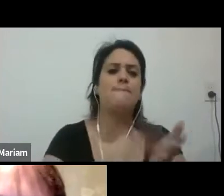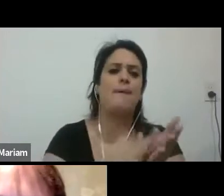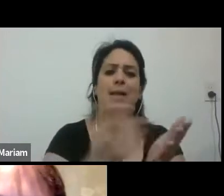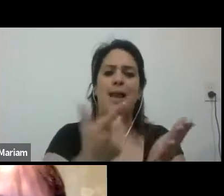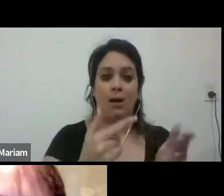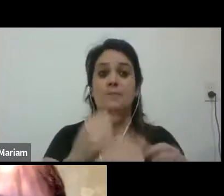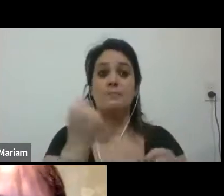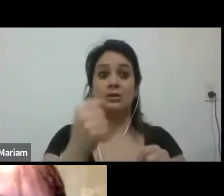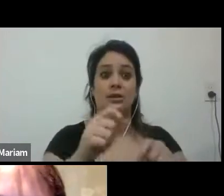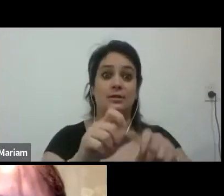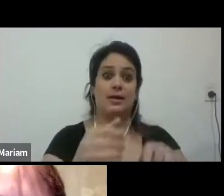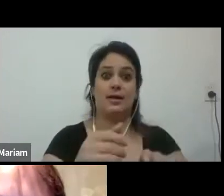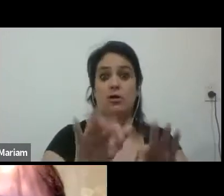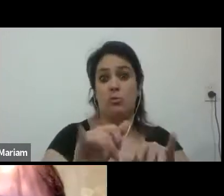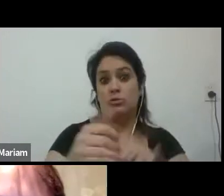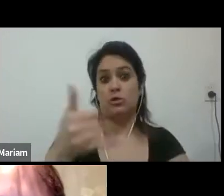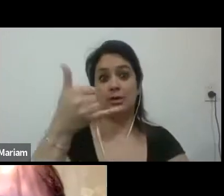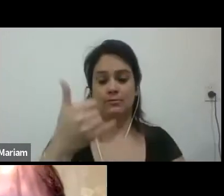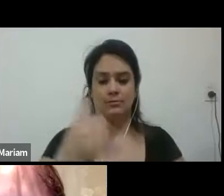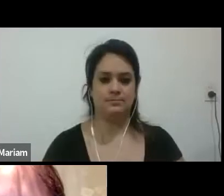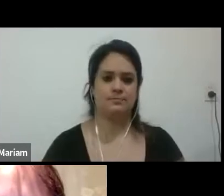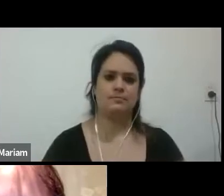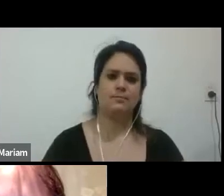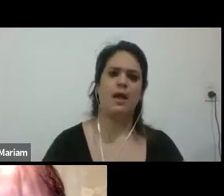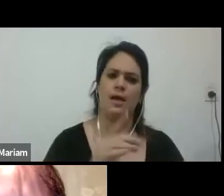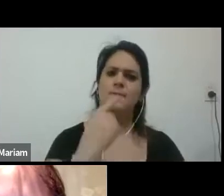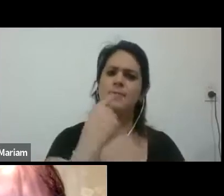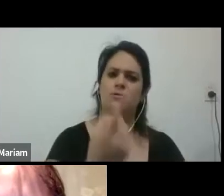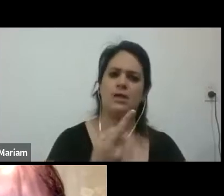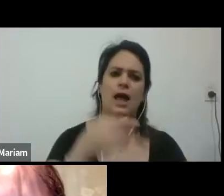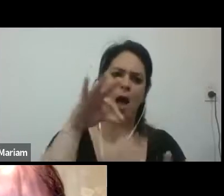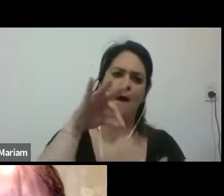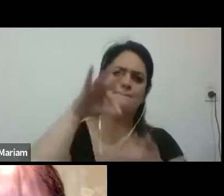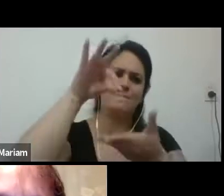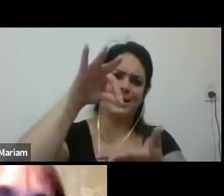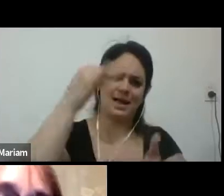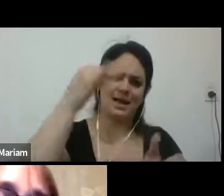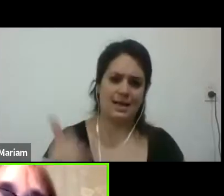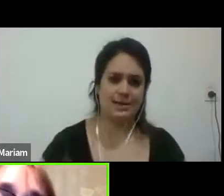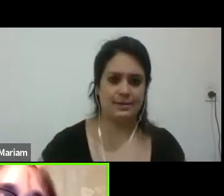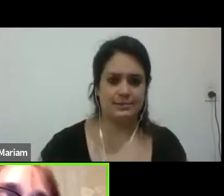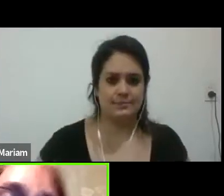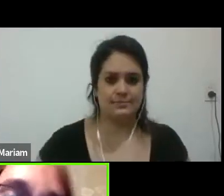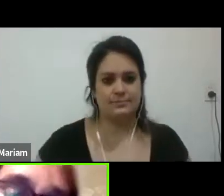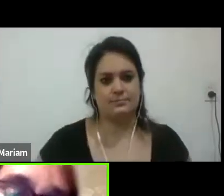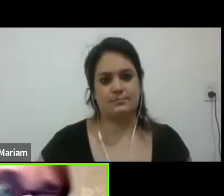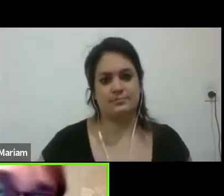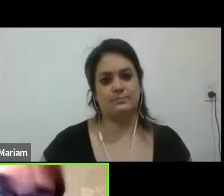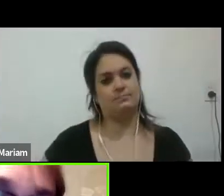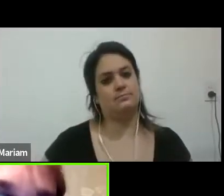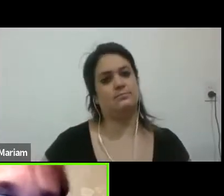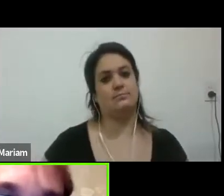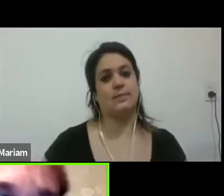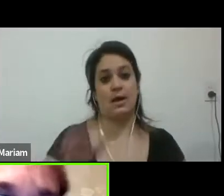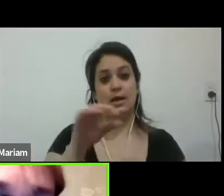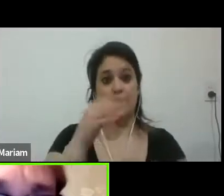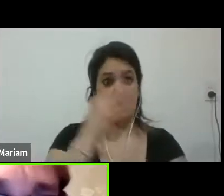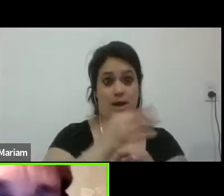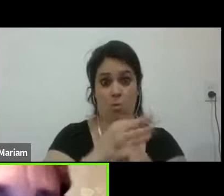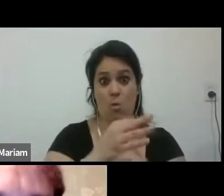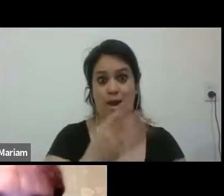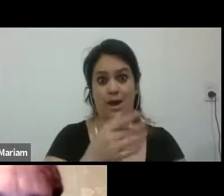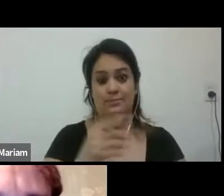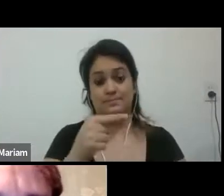bien preguntan hola existen posibilidades de becas bueno la escuela en realidad es una institución que se